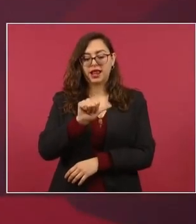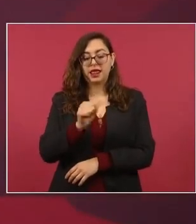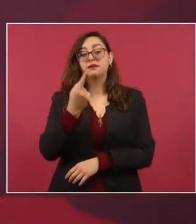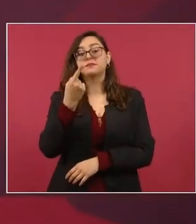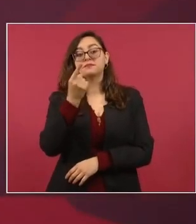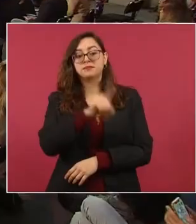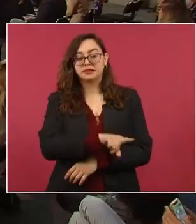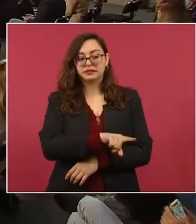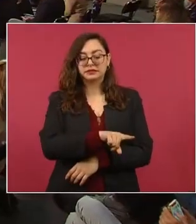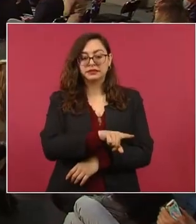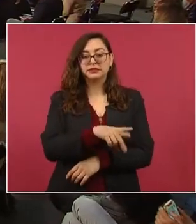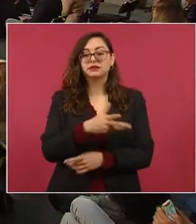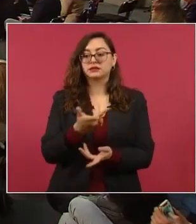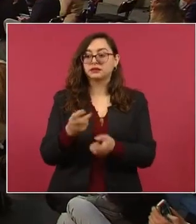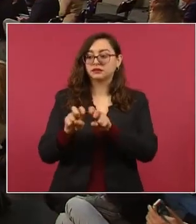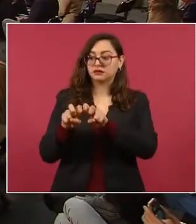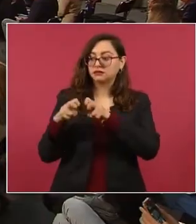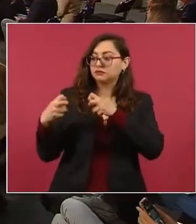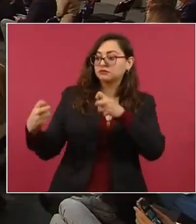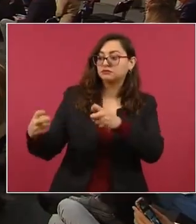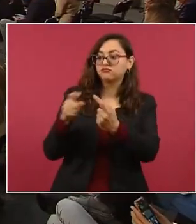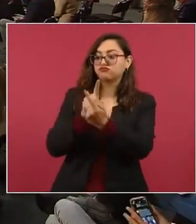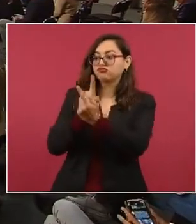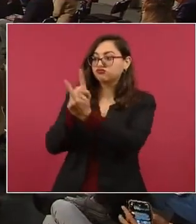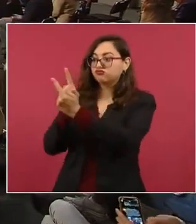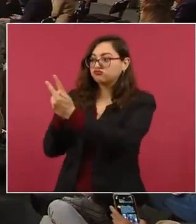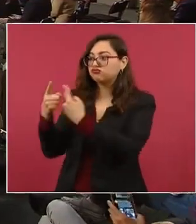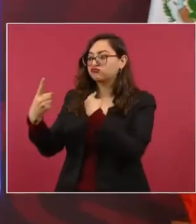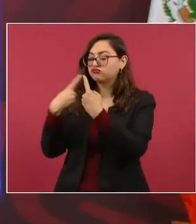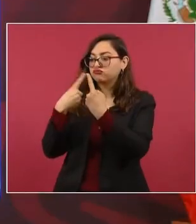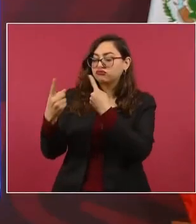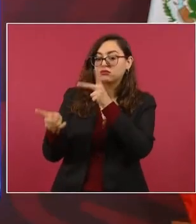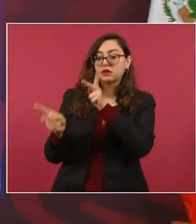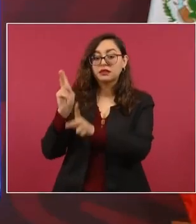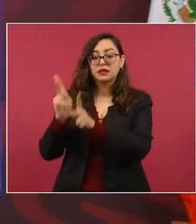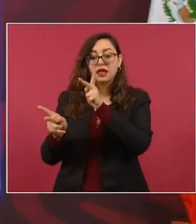con los ministros, se envíe por escrito